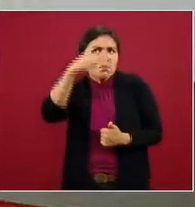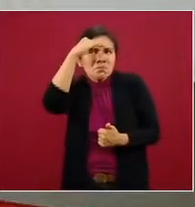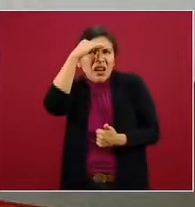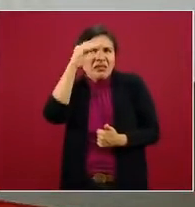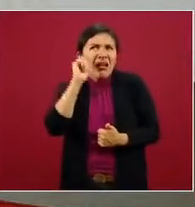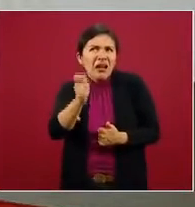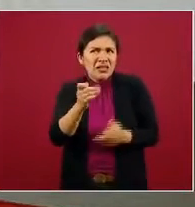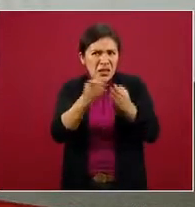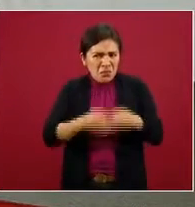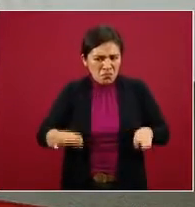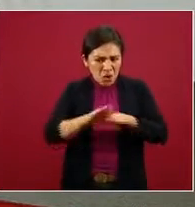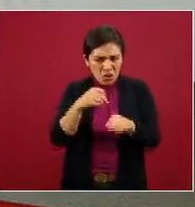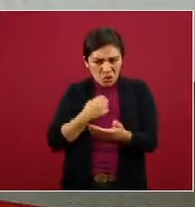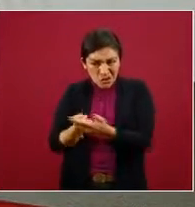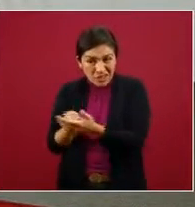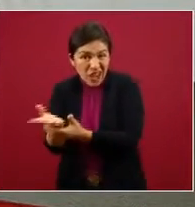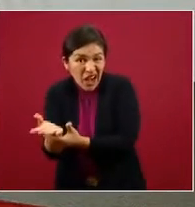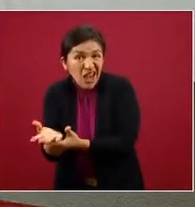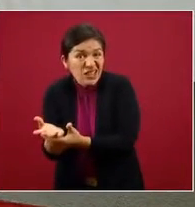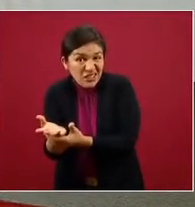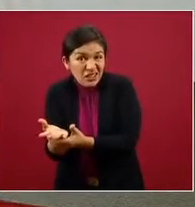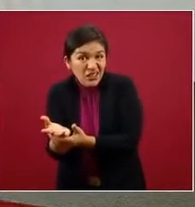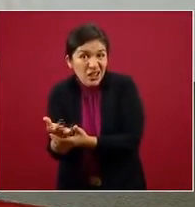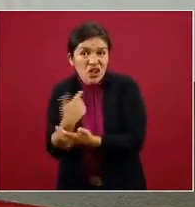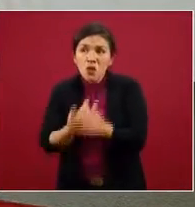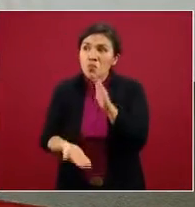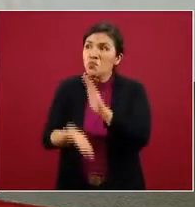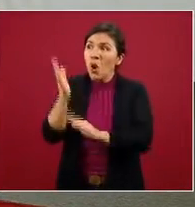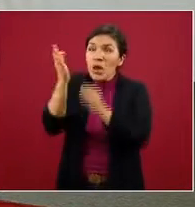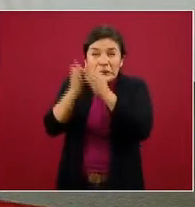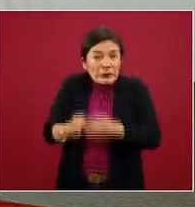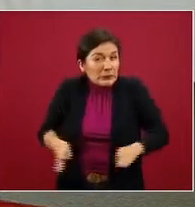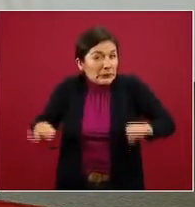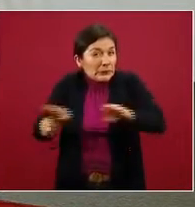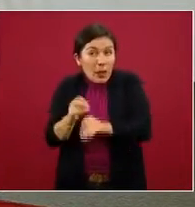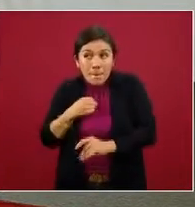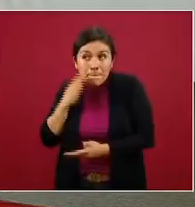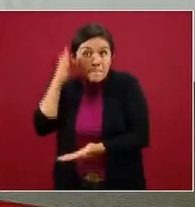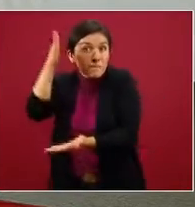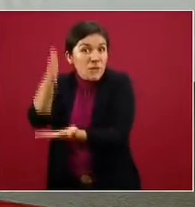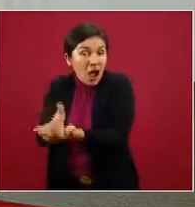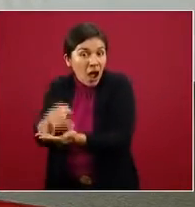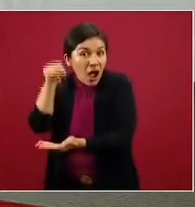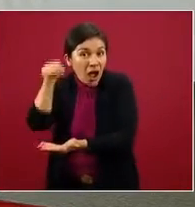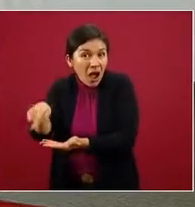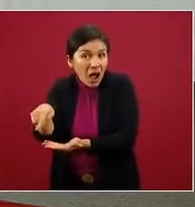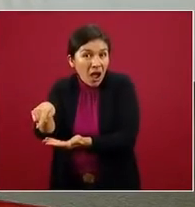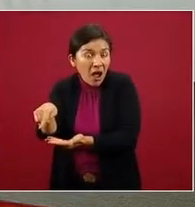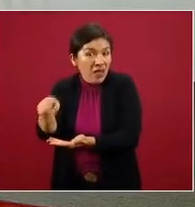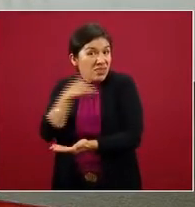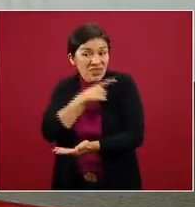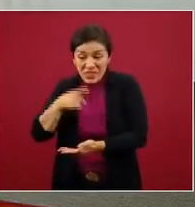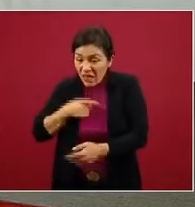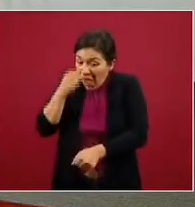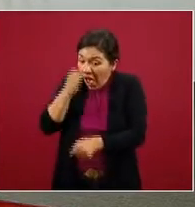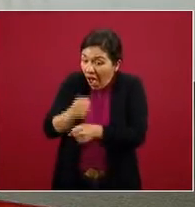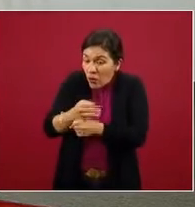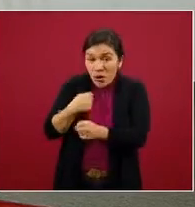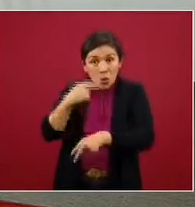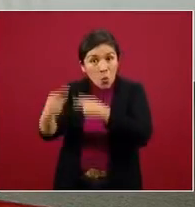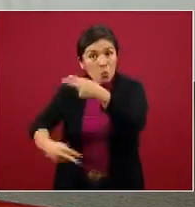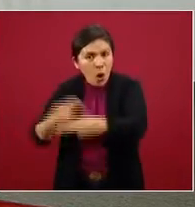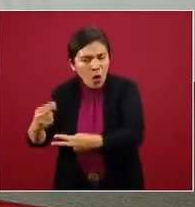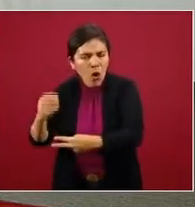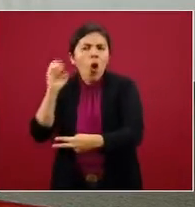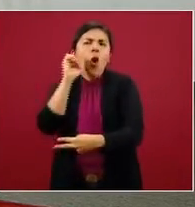tan importante es que yo salga a la calle. Voy a una actividad fundamental que debe hacerse en este momento,